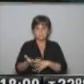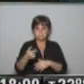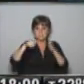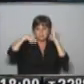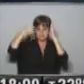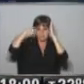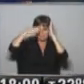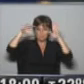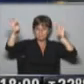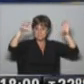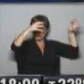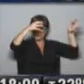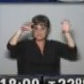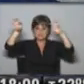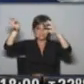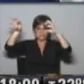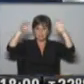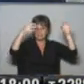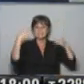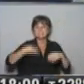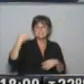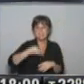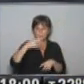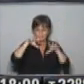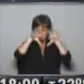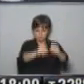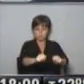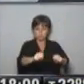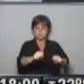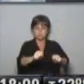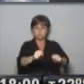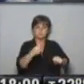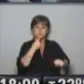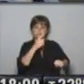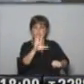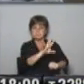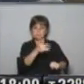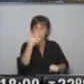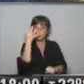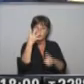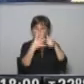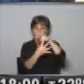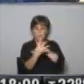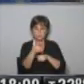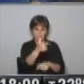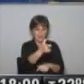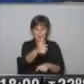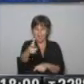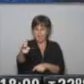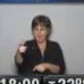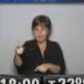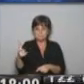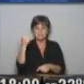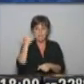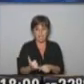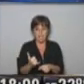registradas por las cámaras de seguridad, la policía local allanó la casa del sospechoso y encontró 4 armas, además de rastros de pólvoras